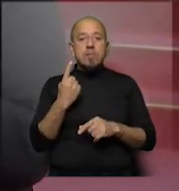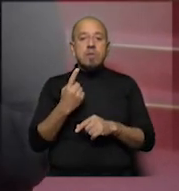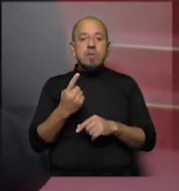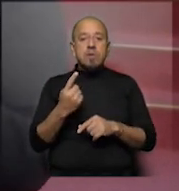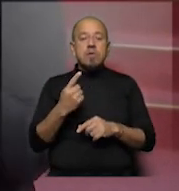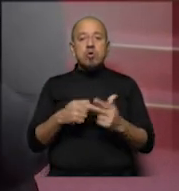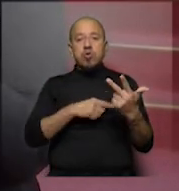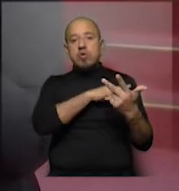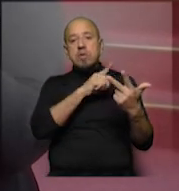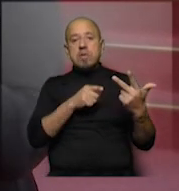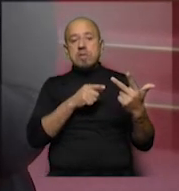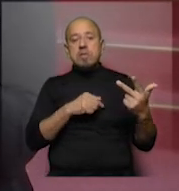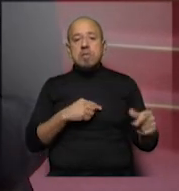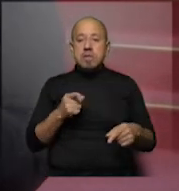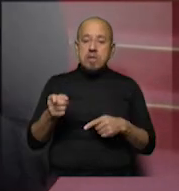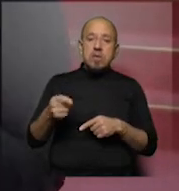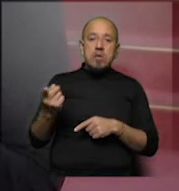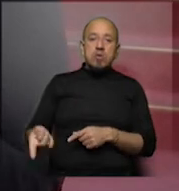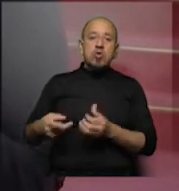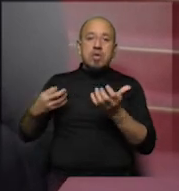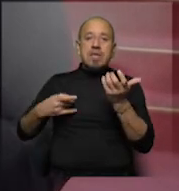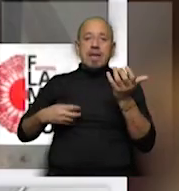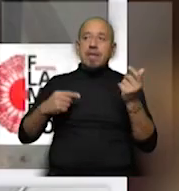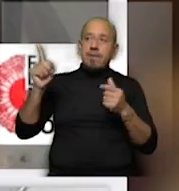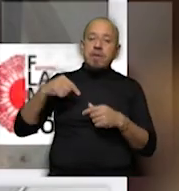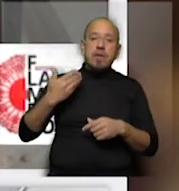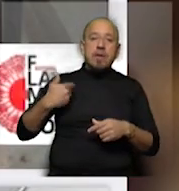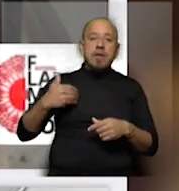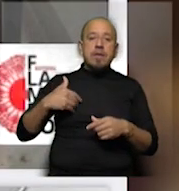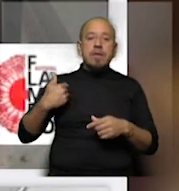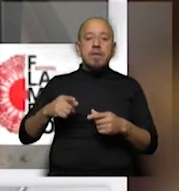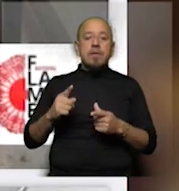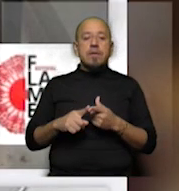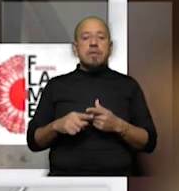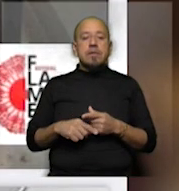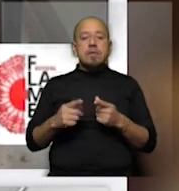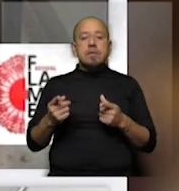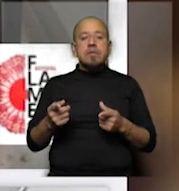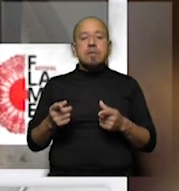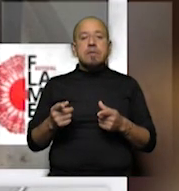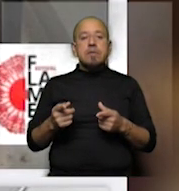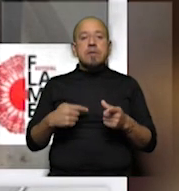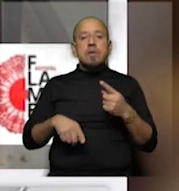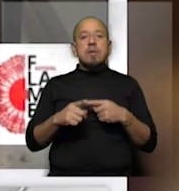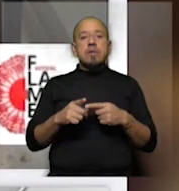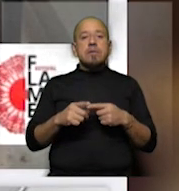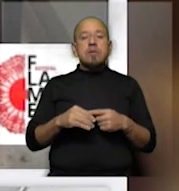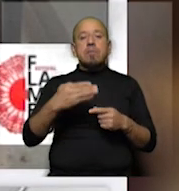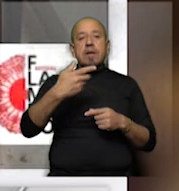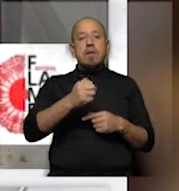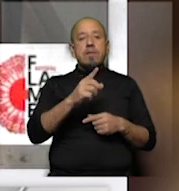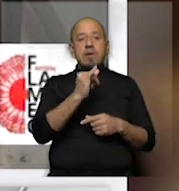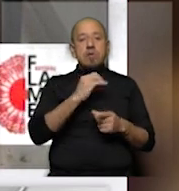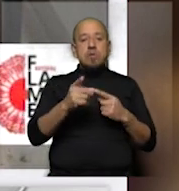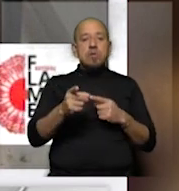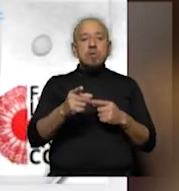trío La Plazuela y el segundo va a ser con un guitarrista que viene de Argentina, Esteban Gonda. Las entradas para la Sala Hugo Balso